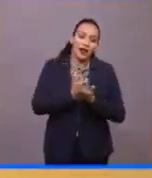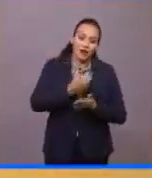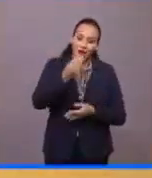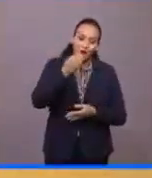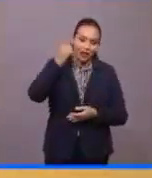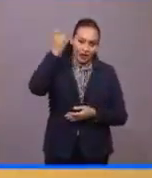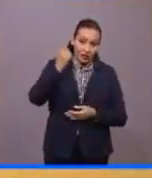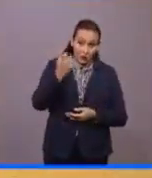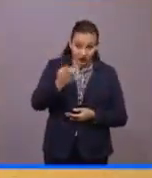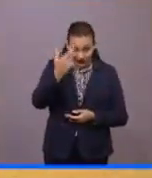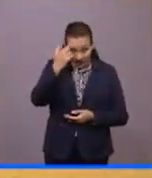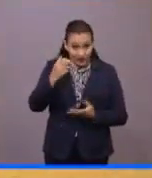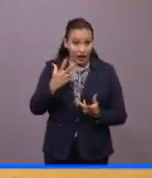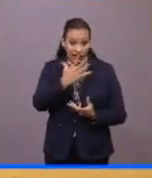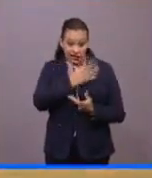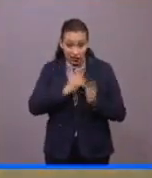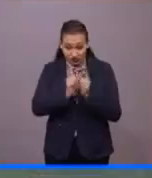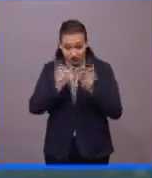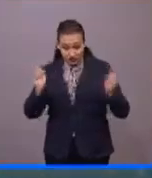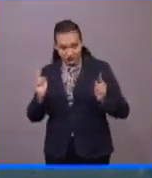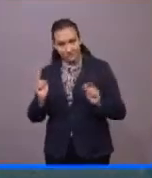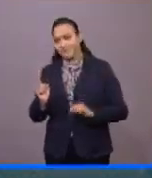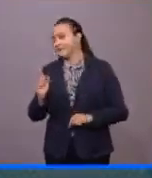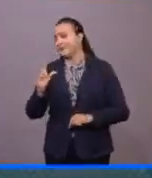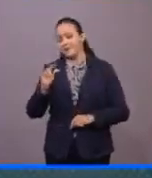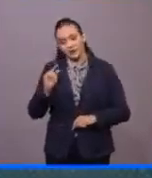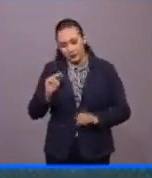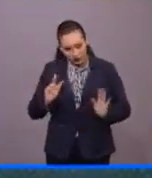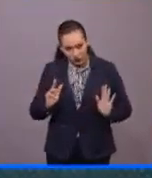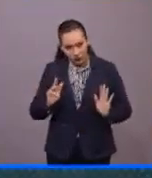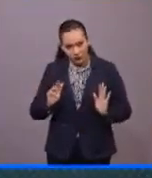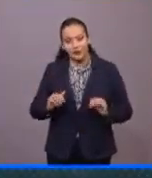del pago de alimentos, cuando dicha obligación no se